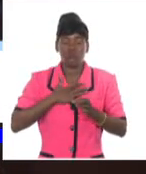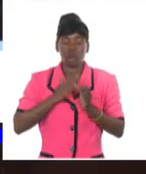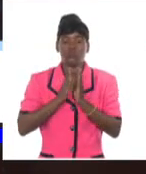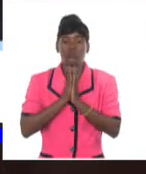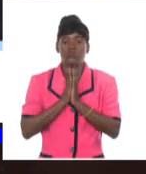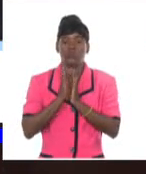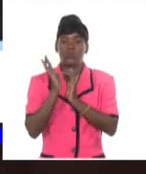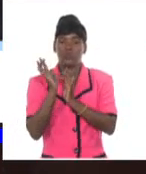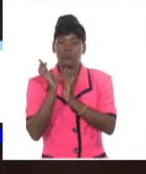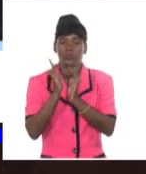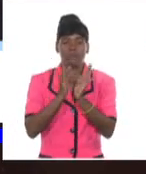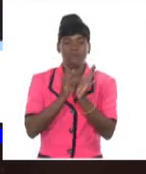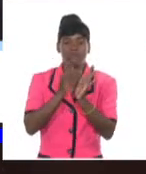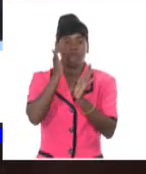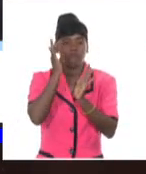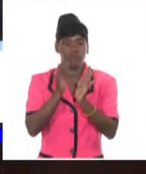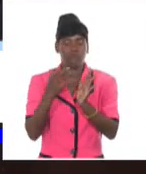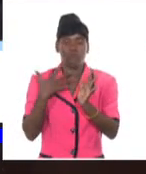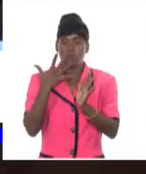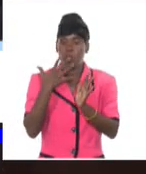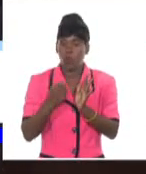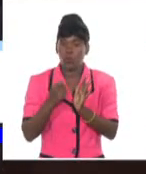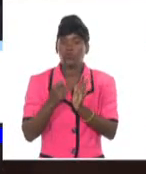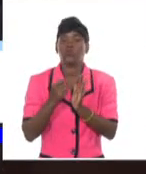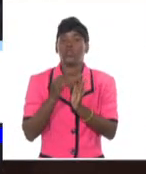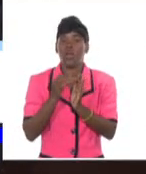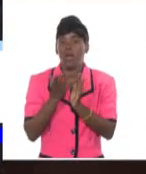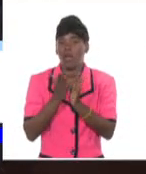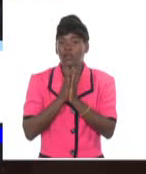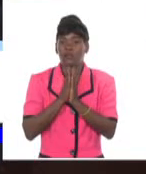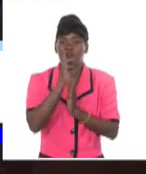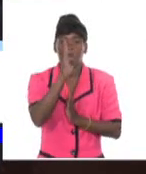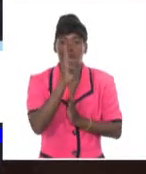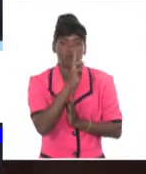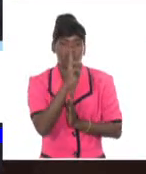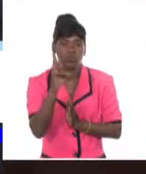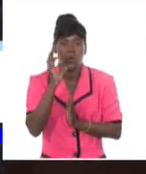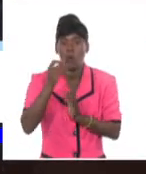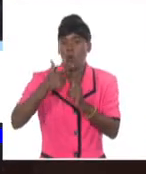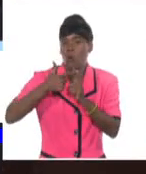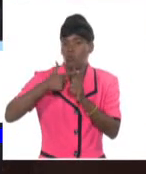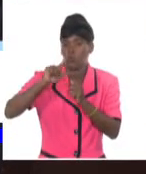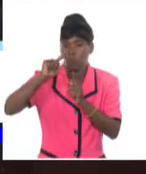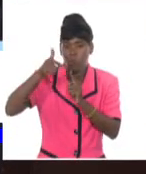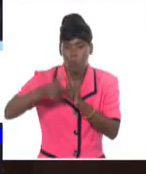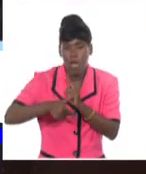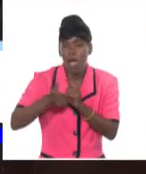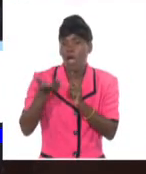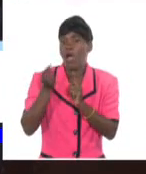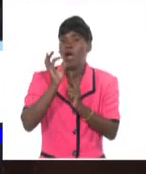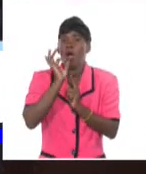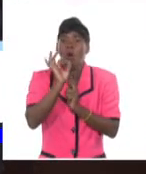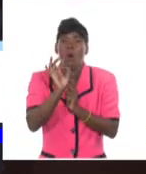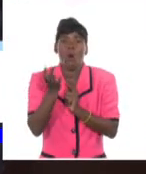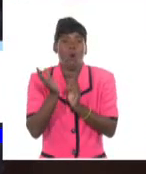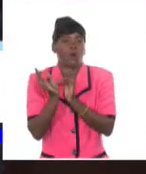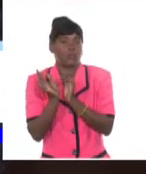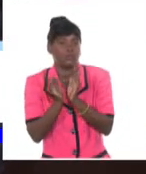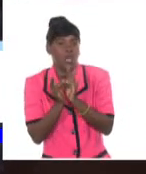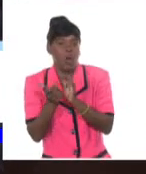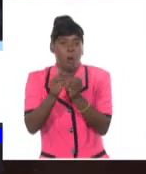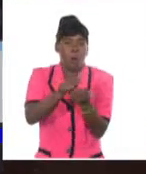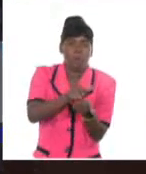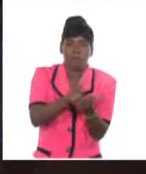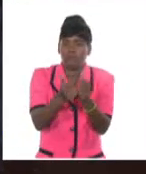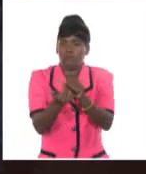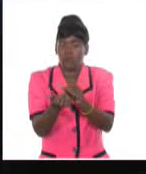aquella religión y practicar la que sea de su deseo o compatible con lo que él sienta